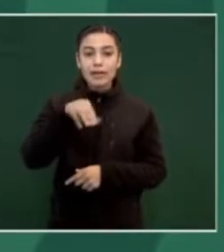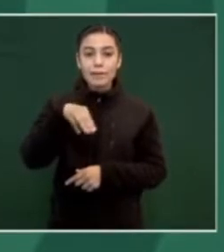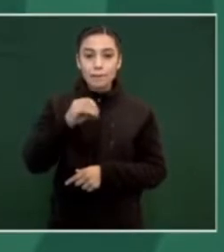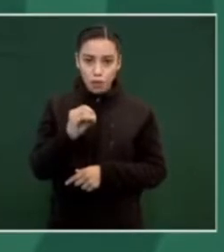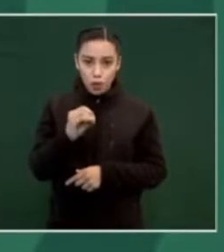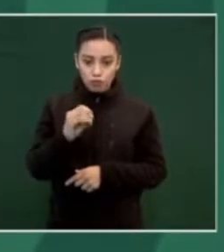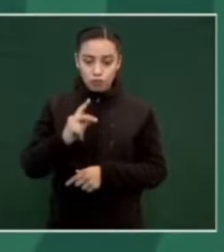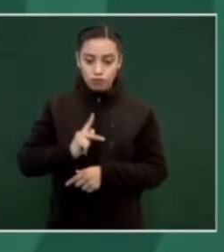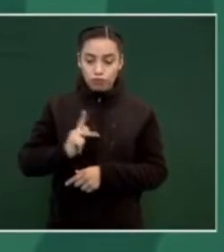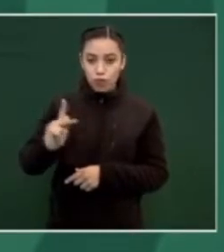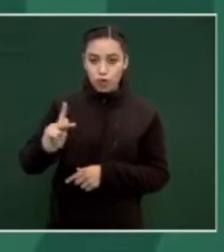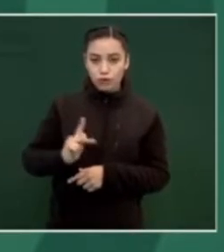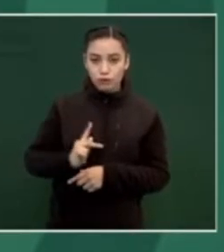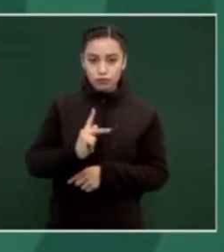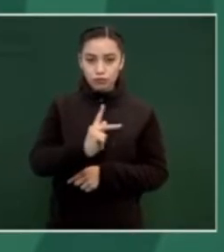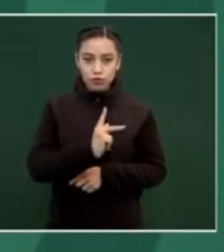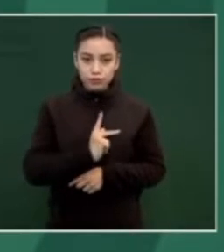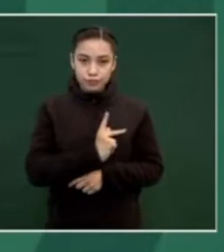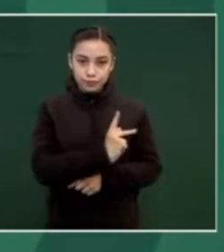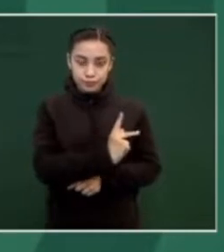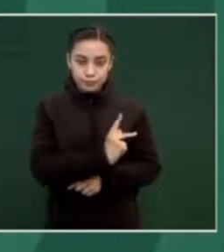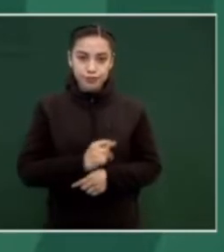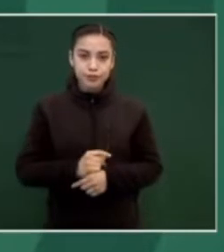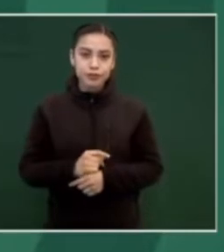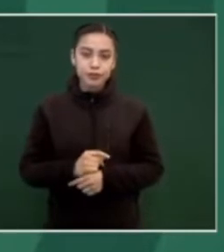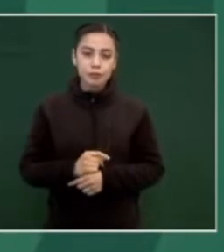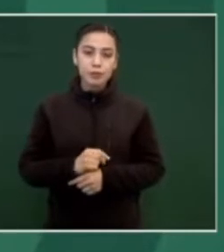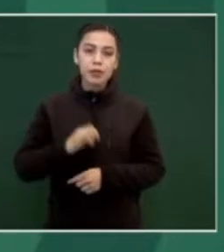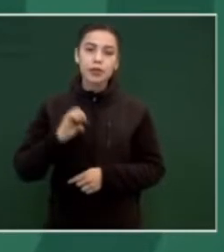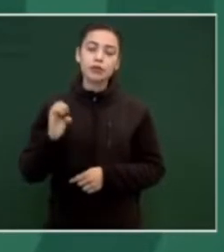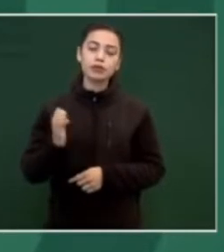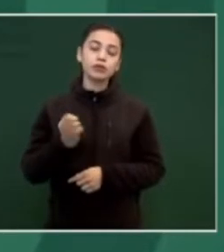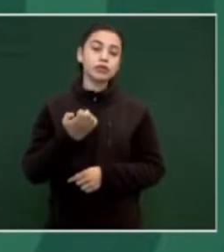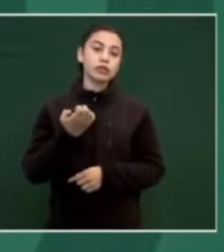entonces si alguien